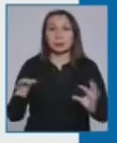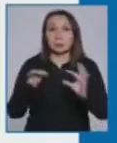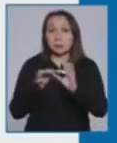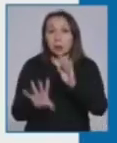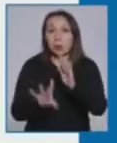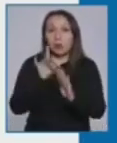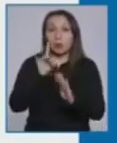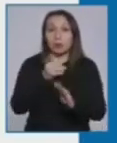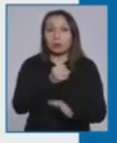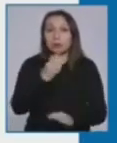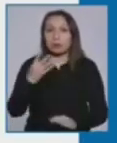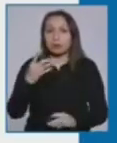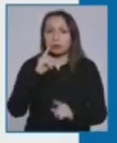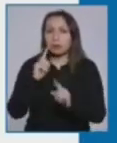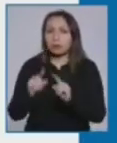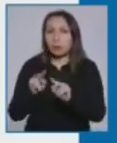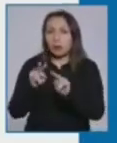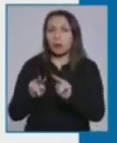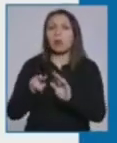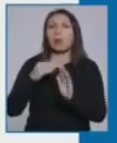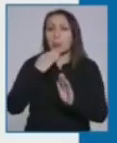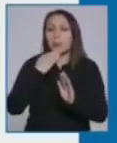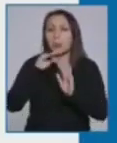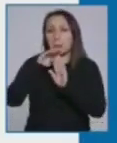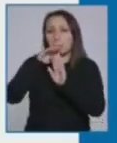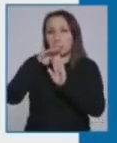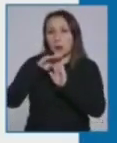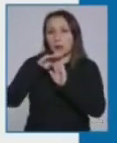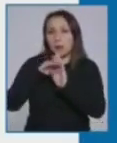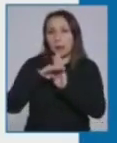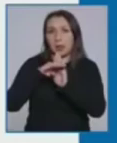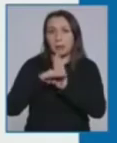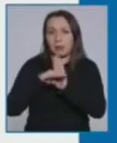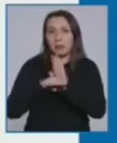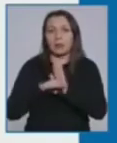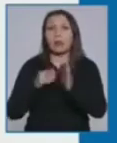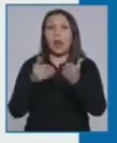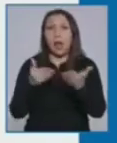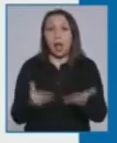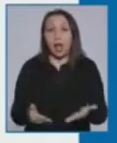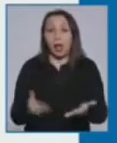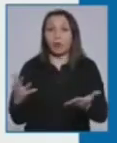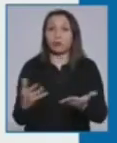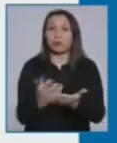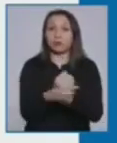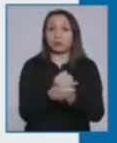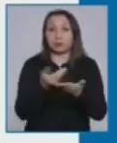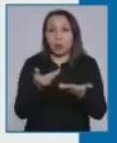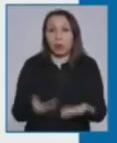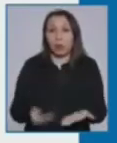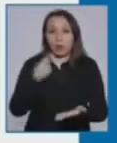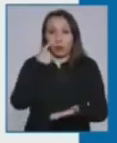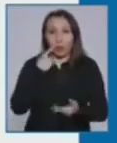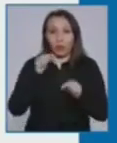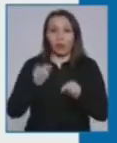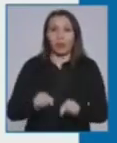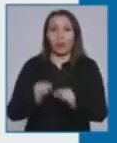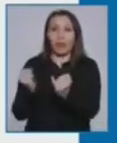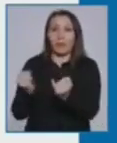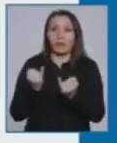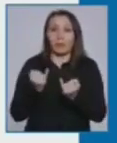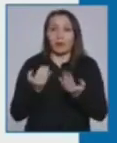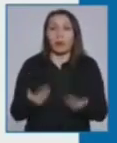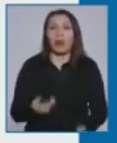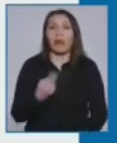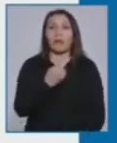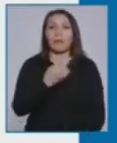cadena también están disminuyendo y hemos llegado al día actual, al informe actual, a